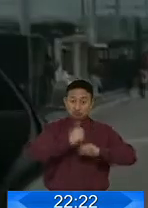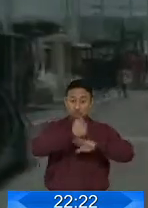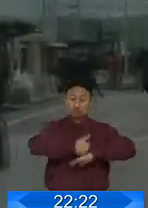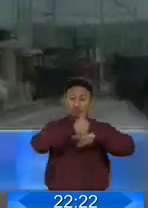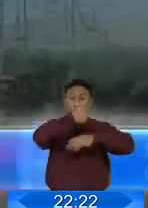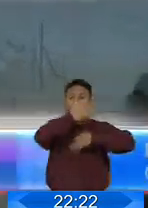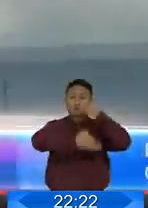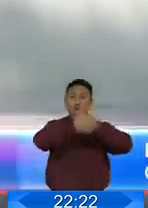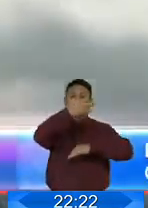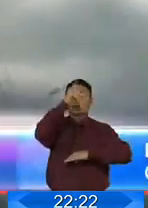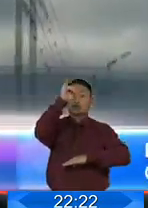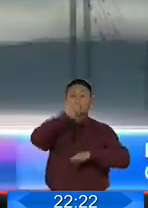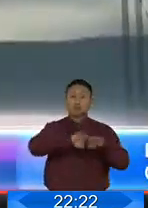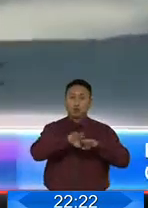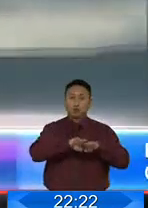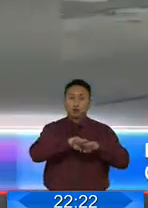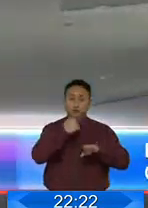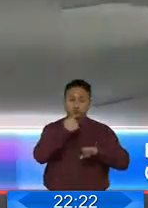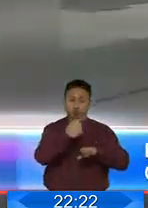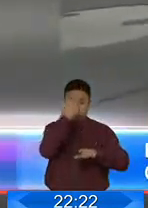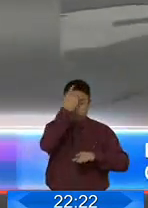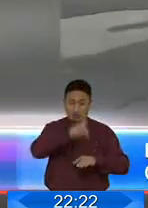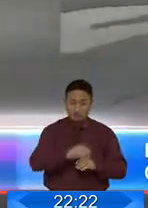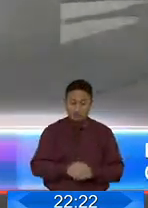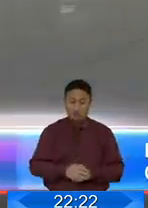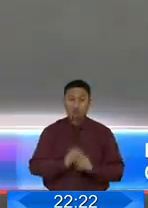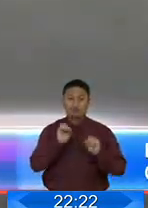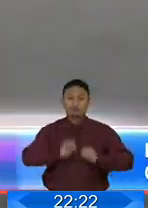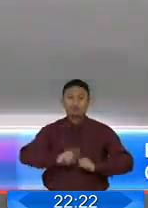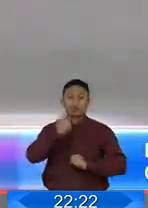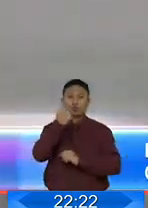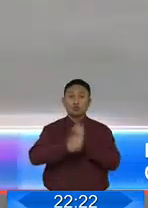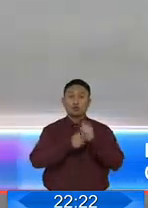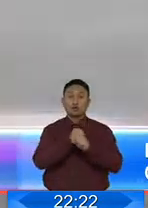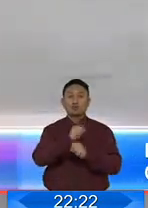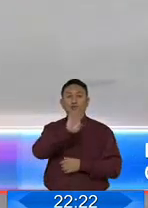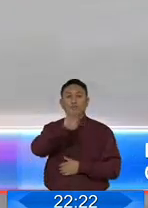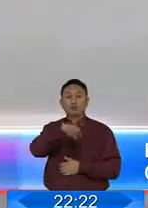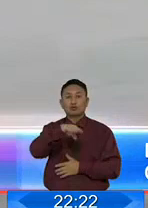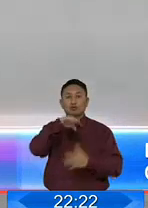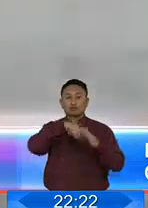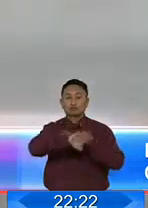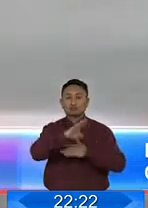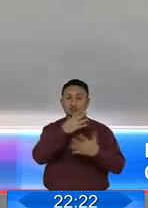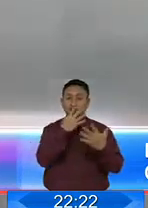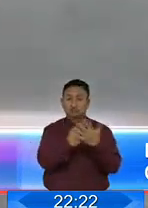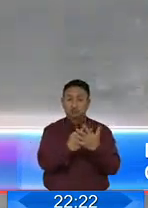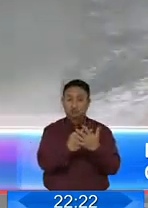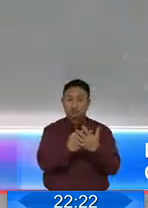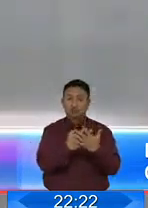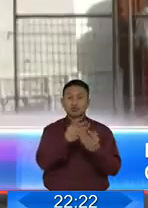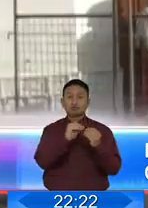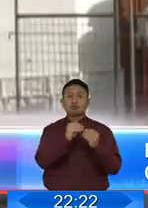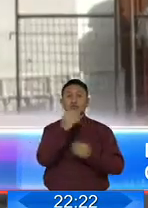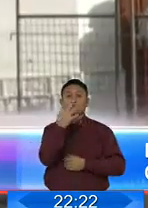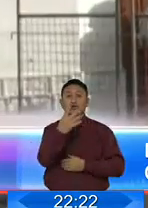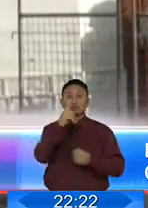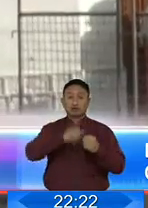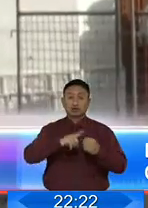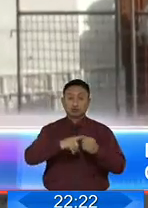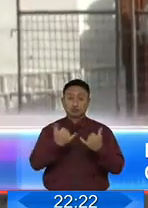de Justicia de Imbabura. El gendarme, luego de 1 año y 4 meses de permanecer interno en la cárcel 4 de